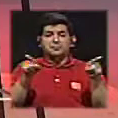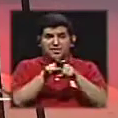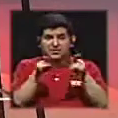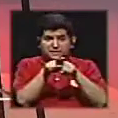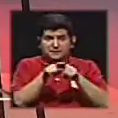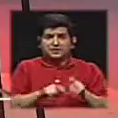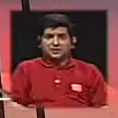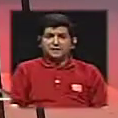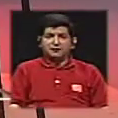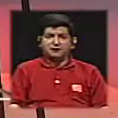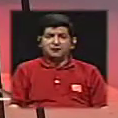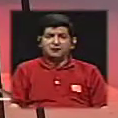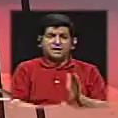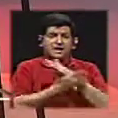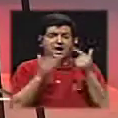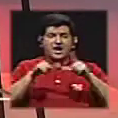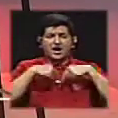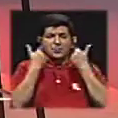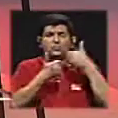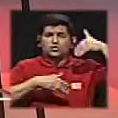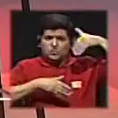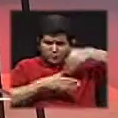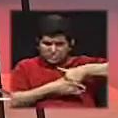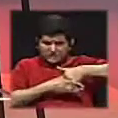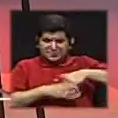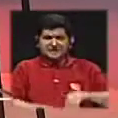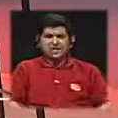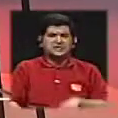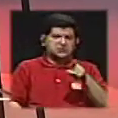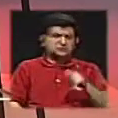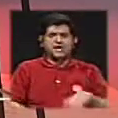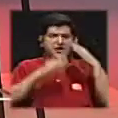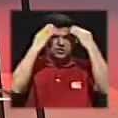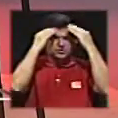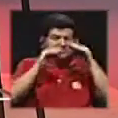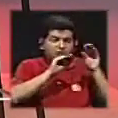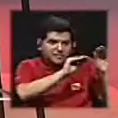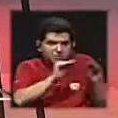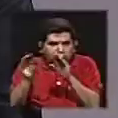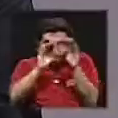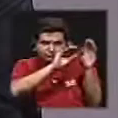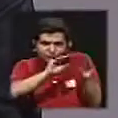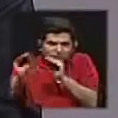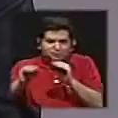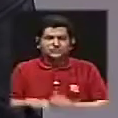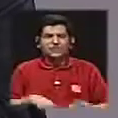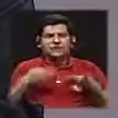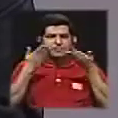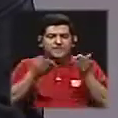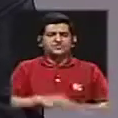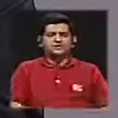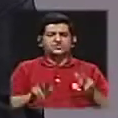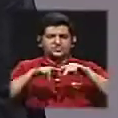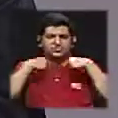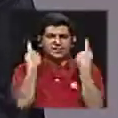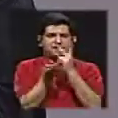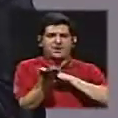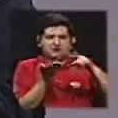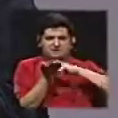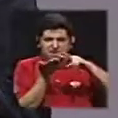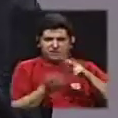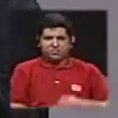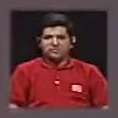había algunos sectores internos que estaban pasando información al Partido de Liberación Nacional.